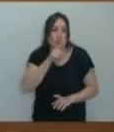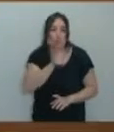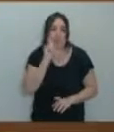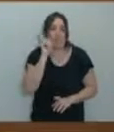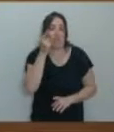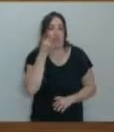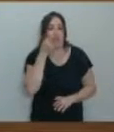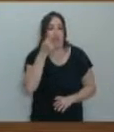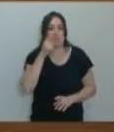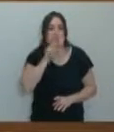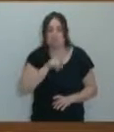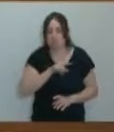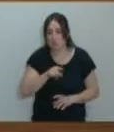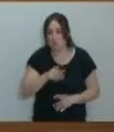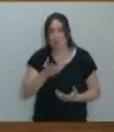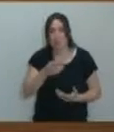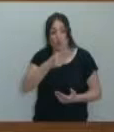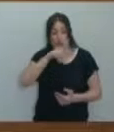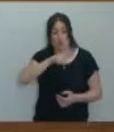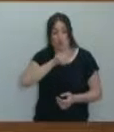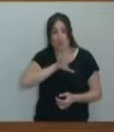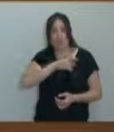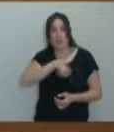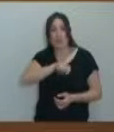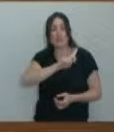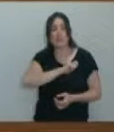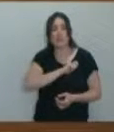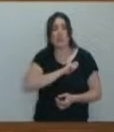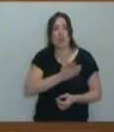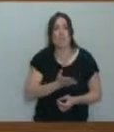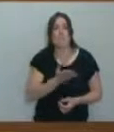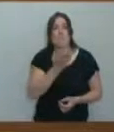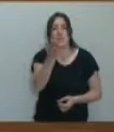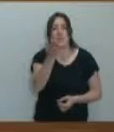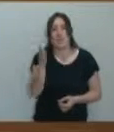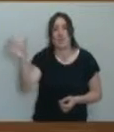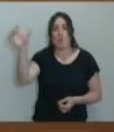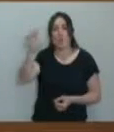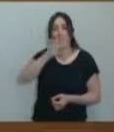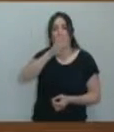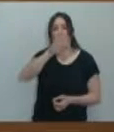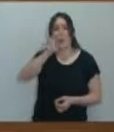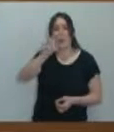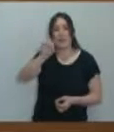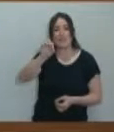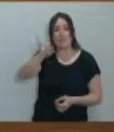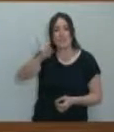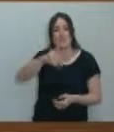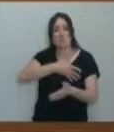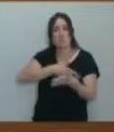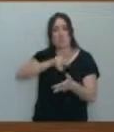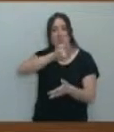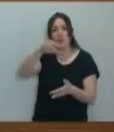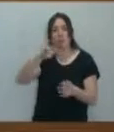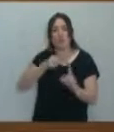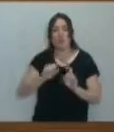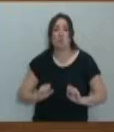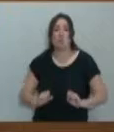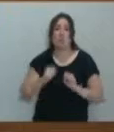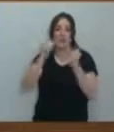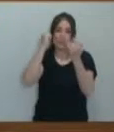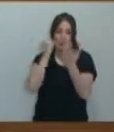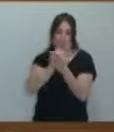es un país que ha solicitado a Europa más de 40.000 millones de euros para el rescate bancario. Este es un país que ha